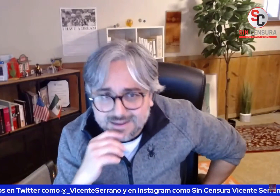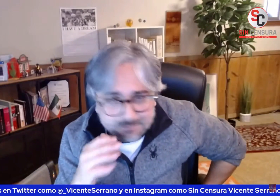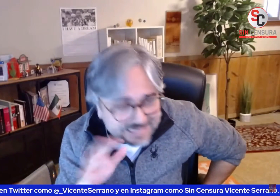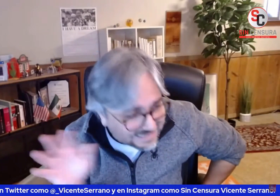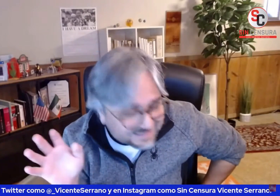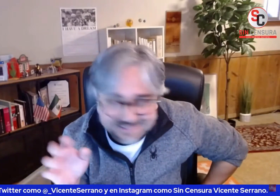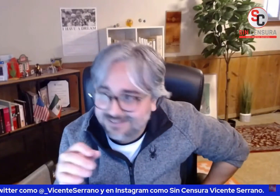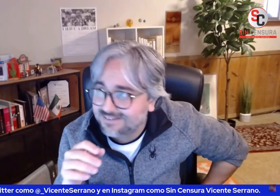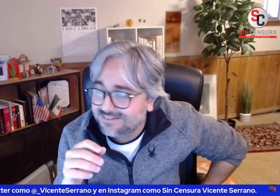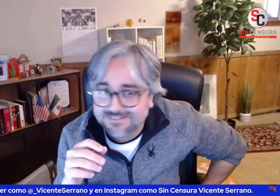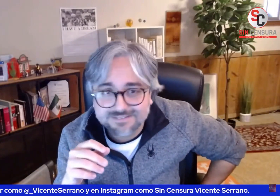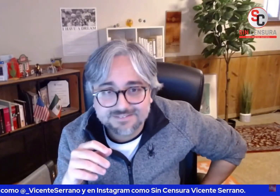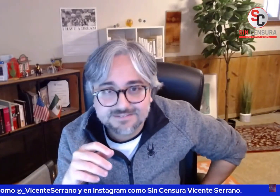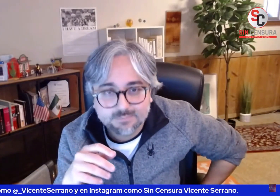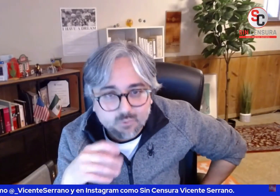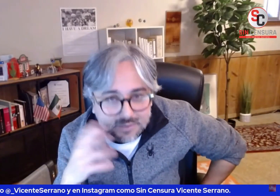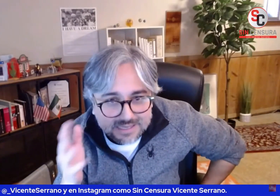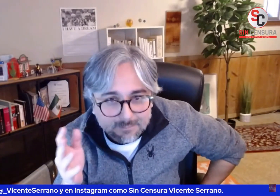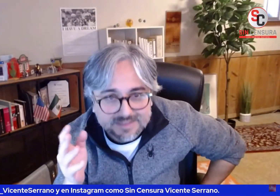abiertamente,